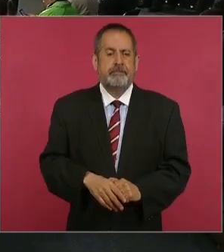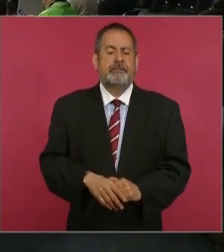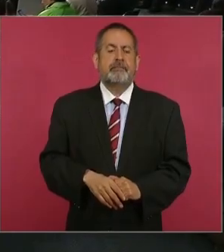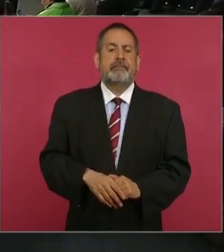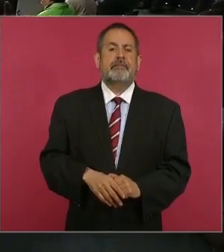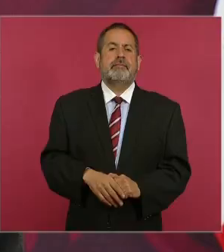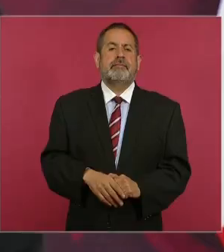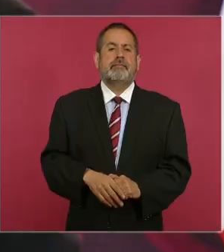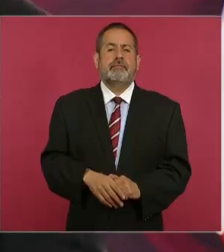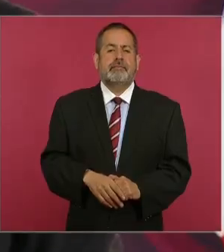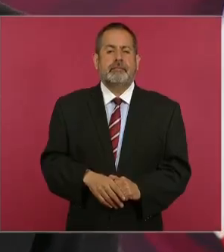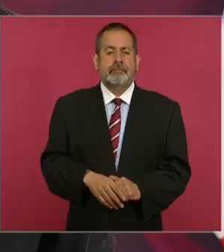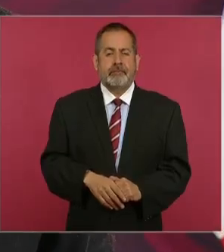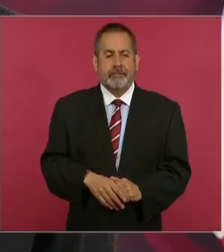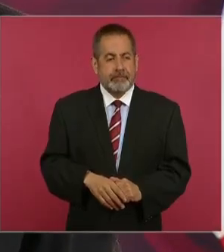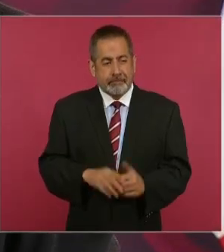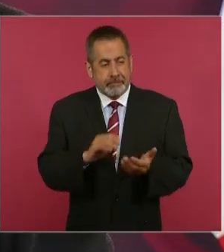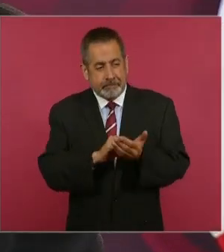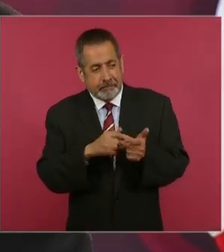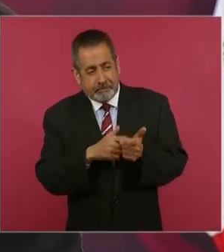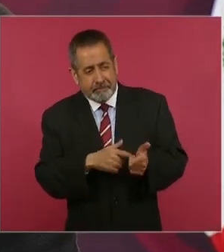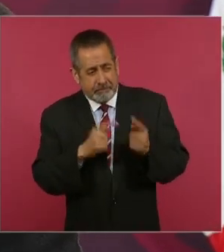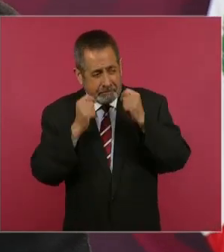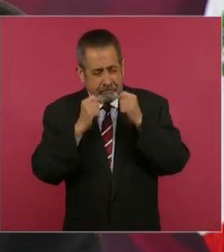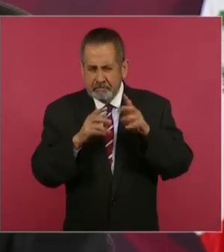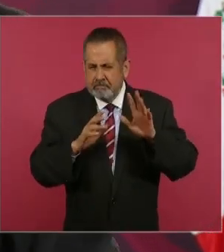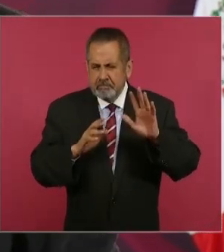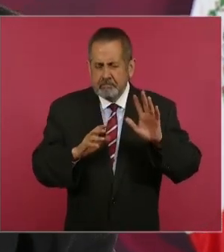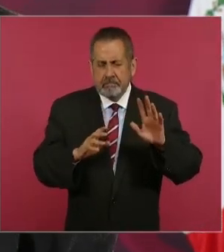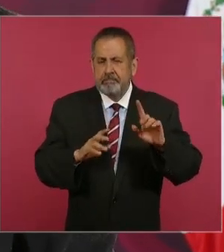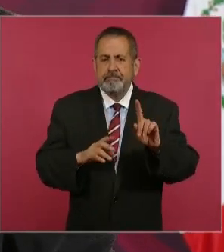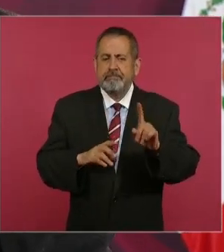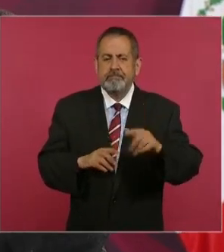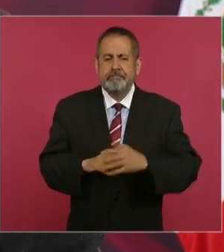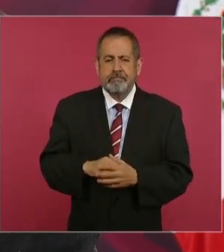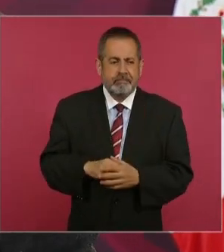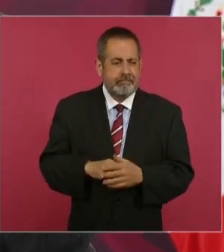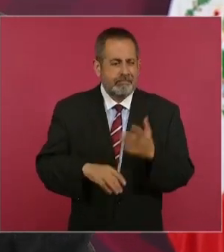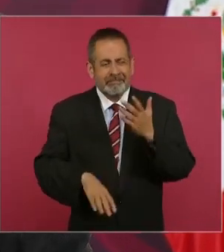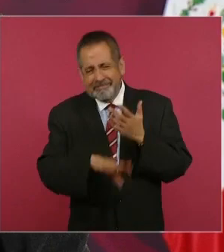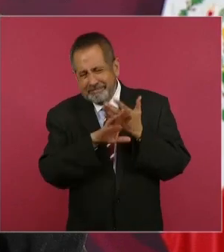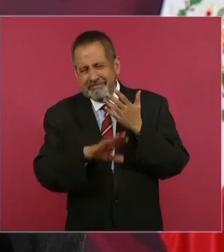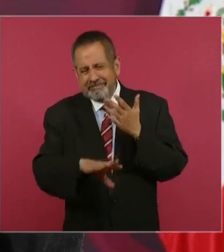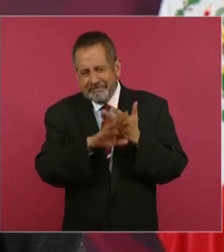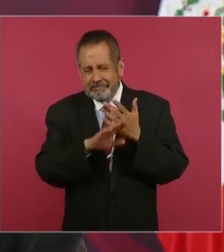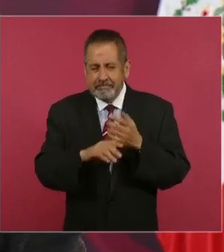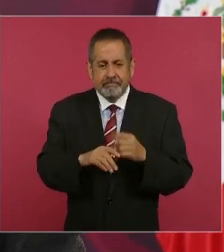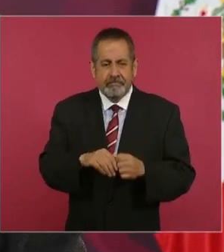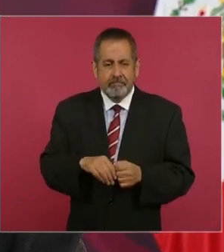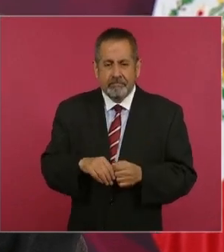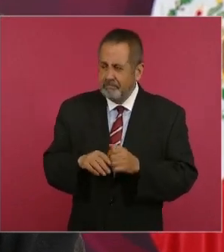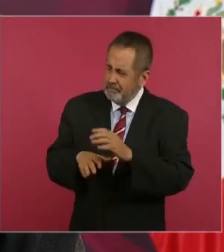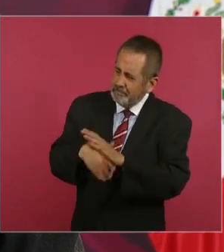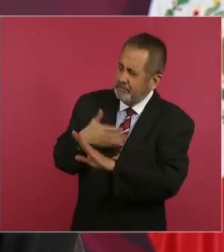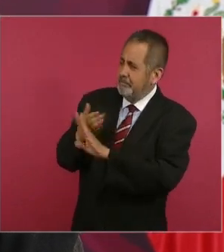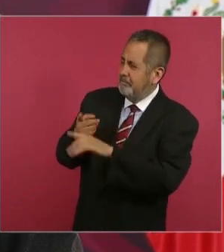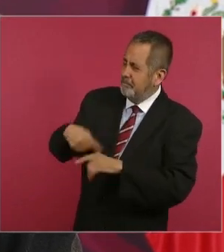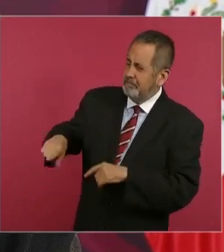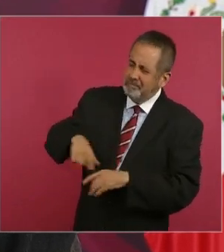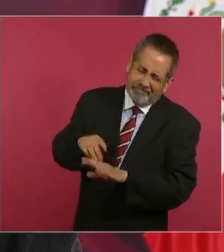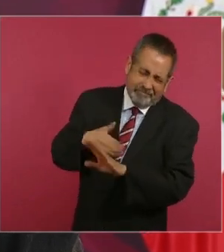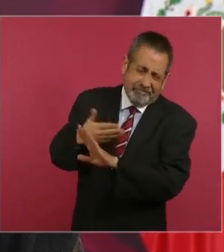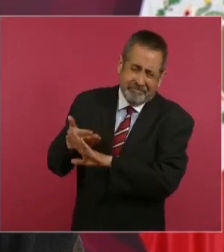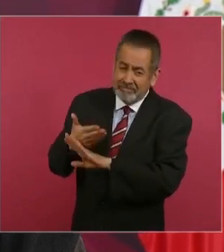este Si siguen no con la lanzada en contra del